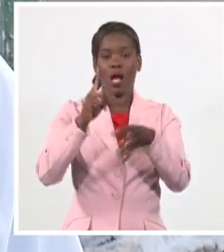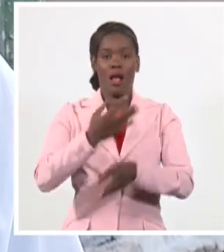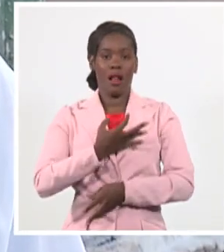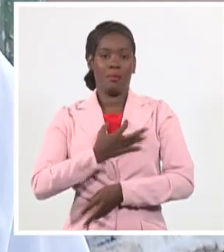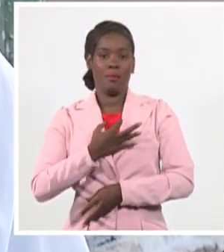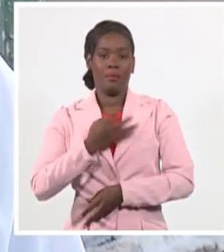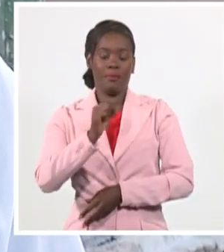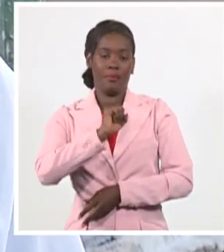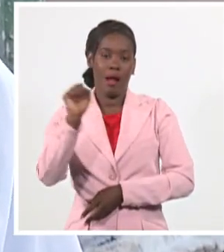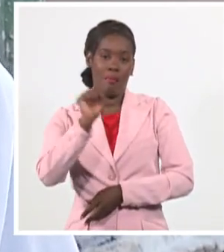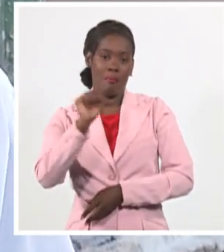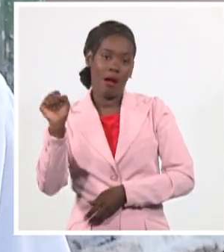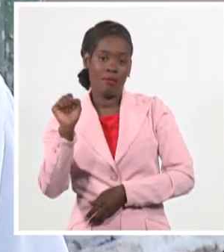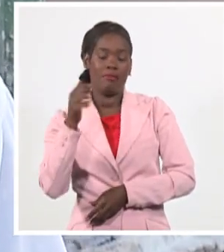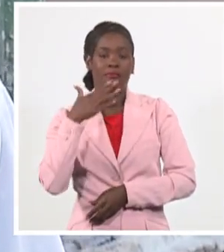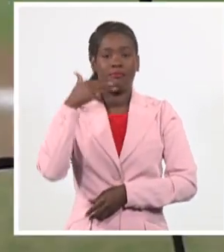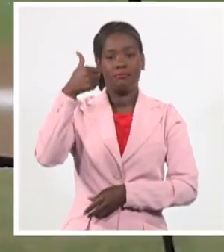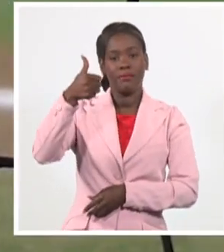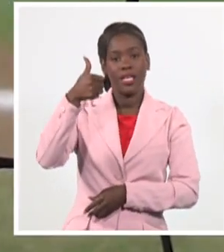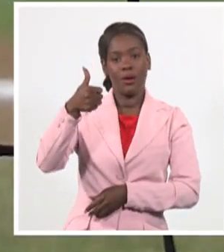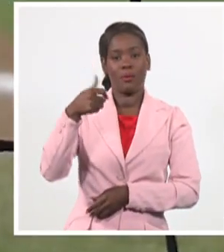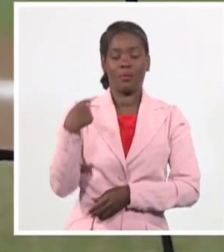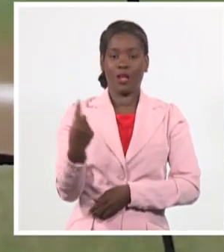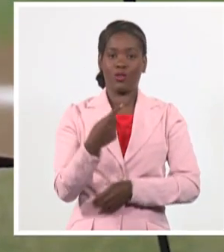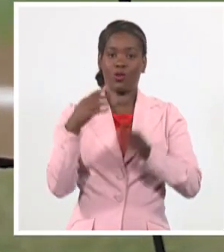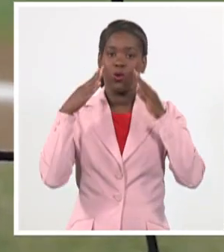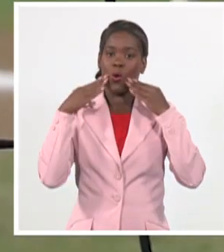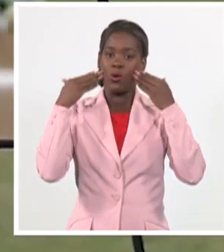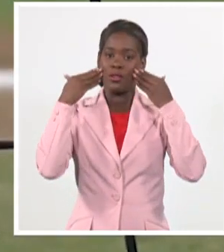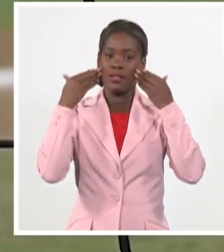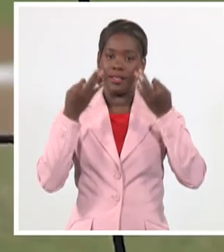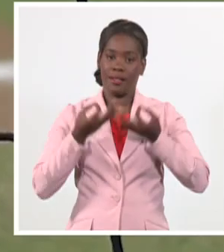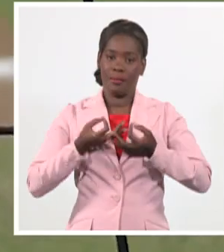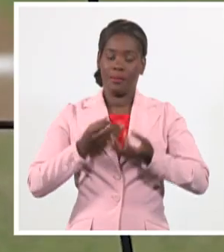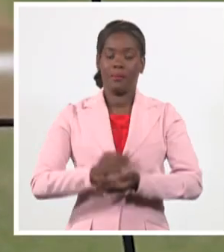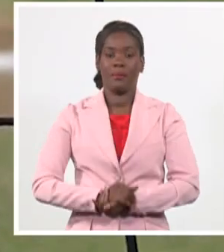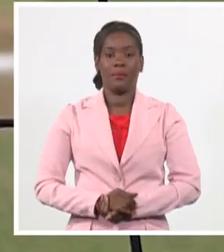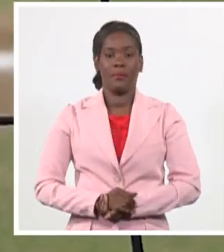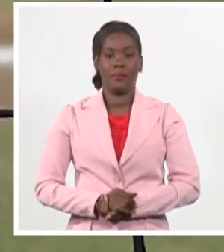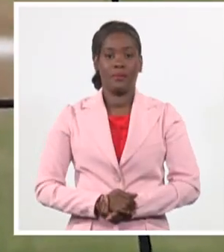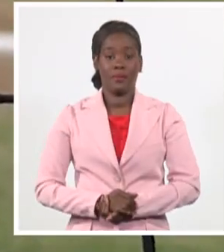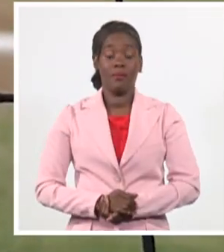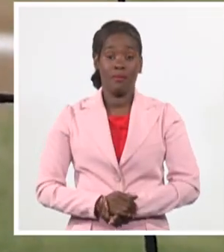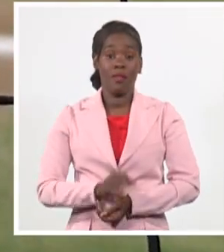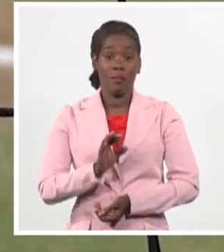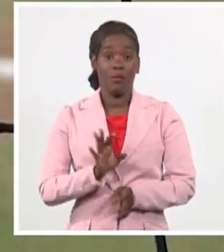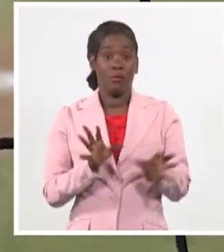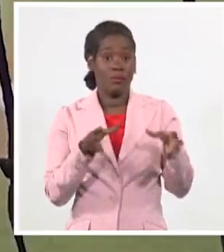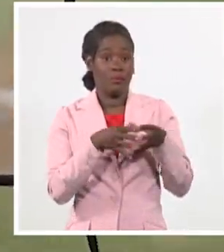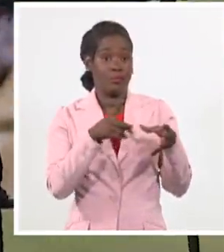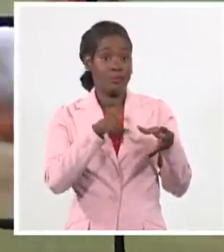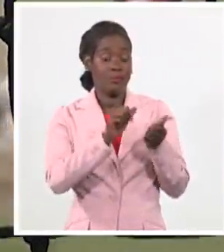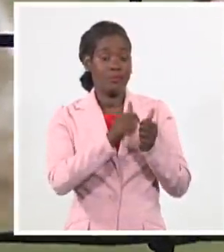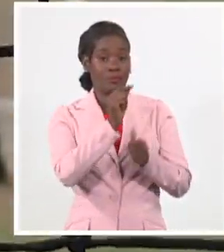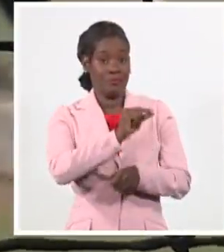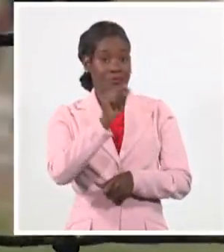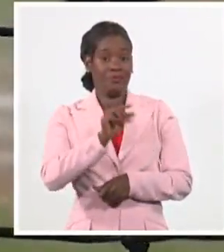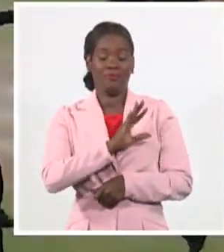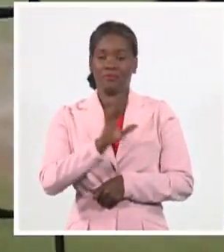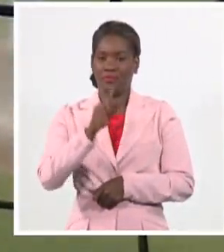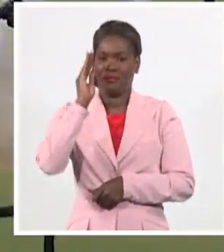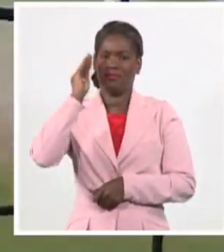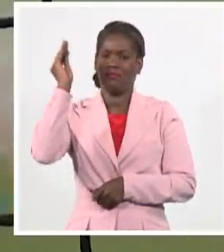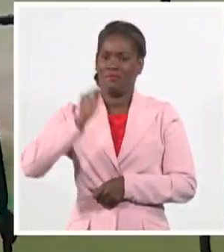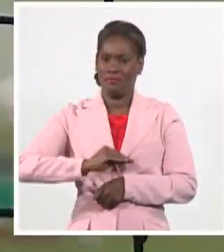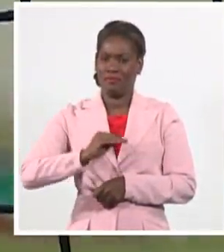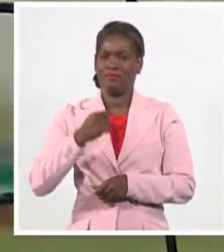a la segunda ronda como primero del grupo de nosotros. Aunque los discípulos de Alexander Urquiola ya aseguraron su presencia